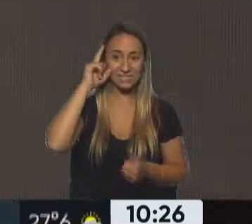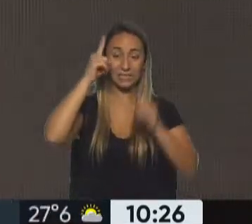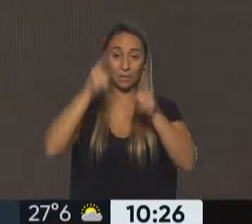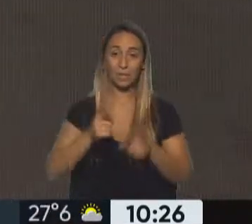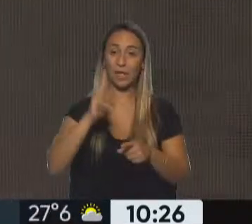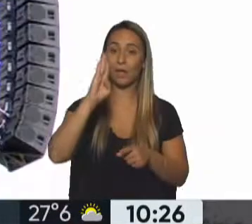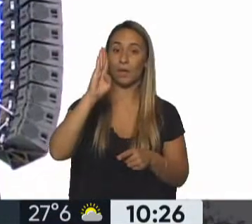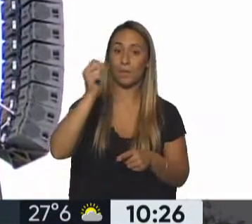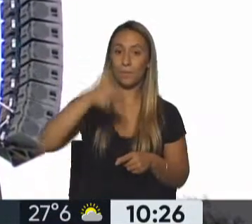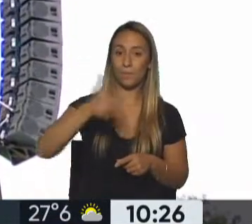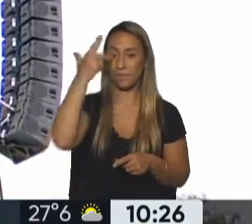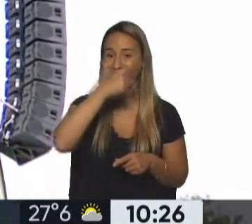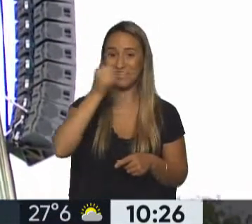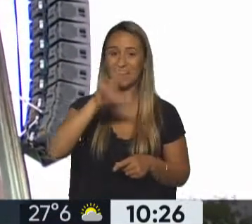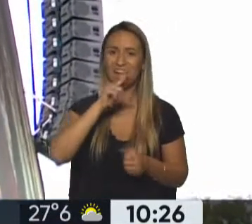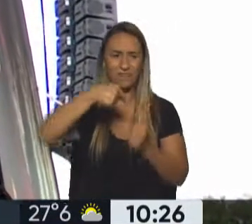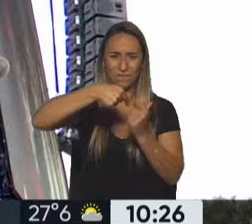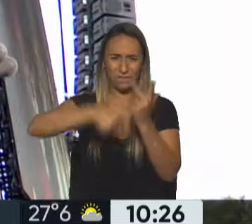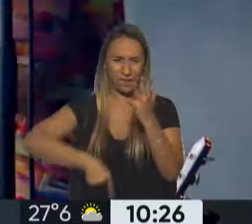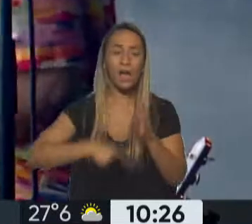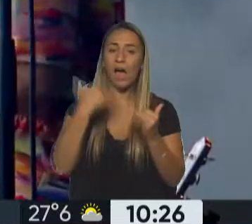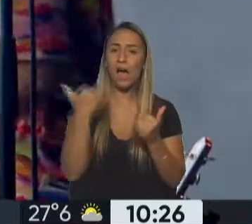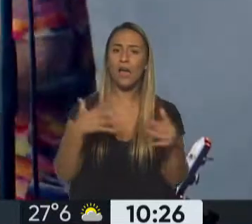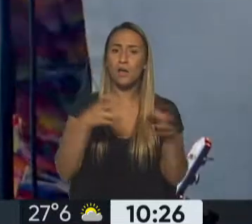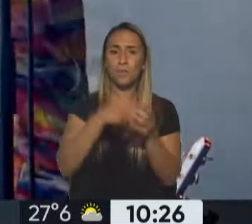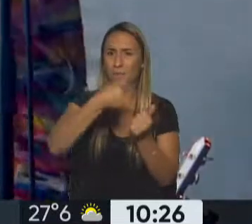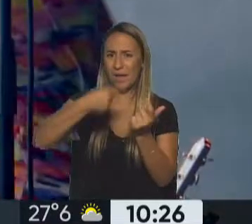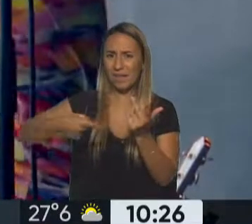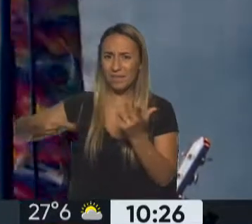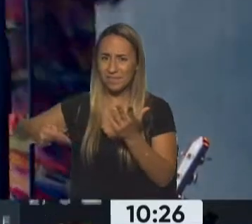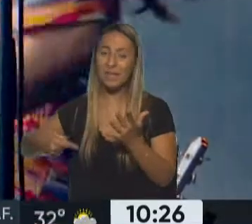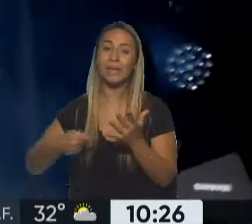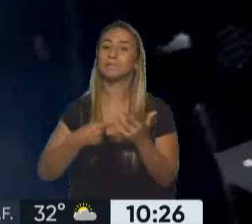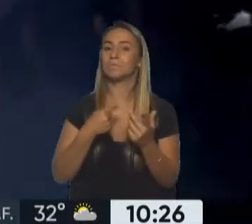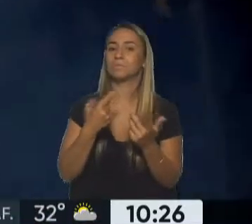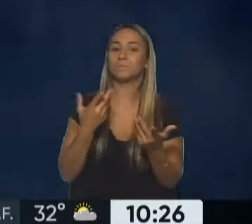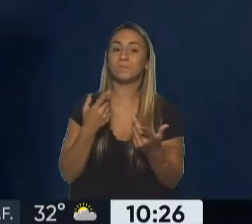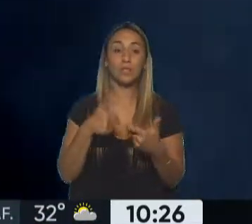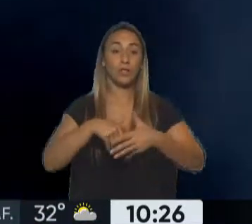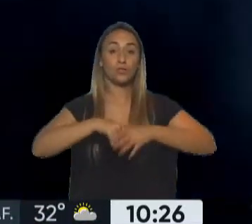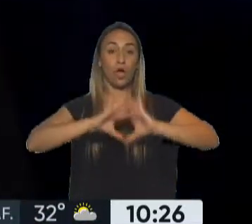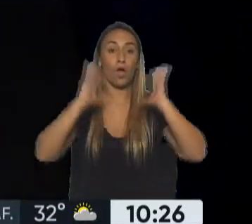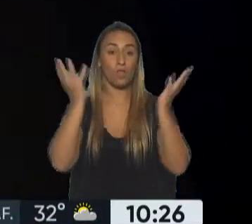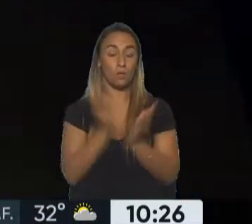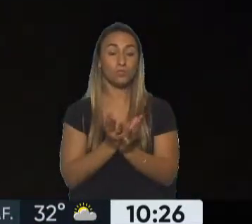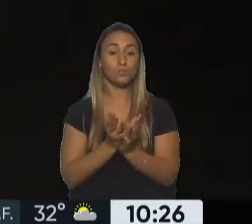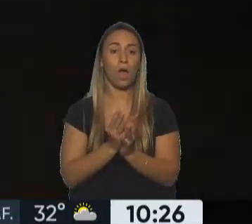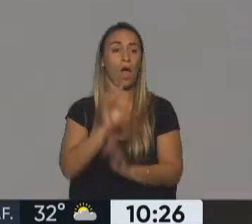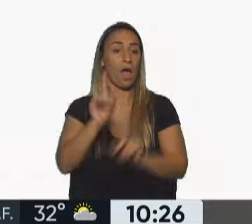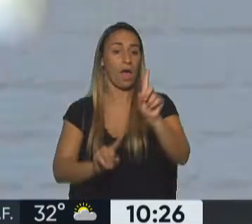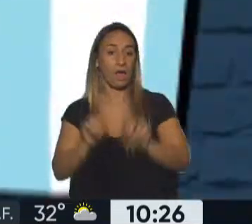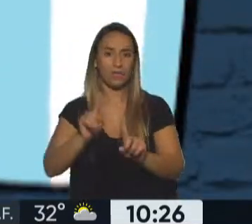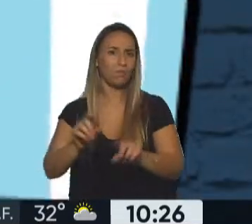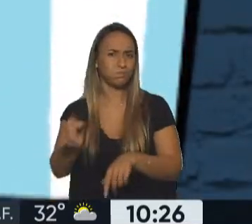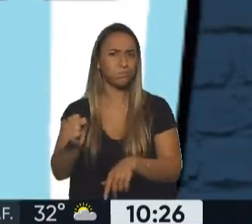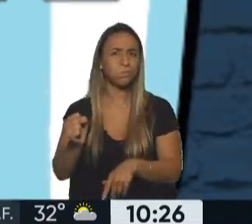Magnetic Fields, muchas de las mejores propuestas de la música indie del mundo. Muchos de ellos ya también han pasado por estos